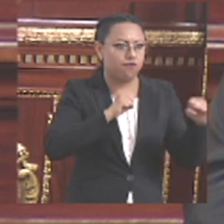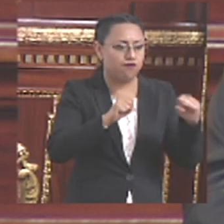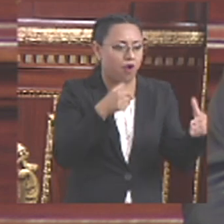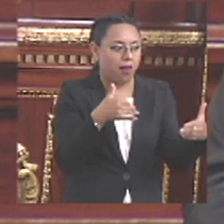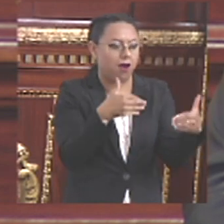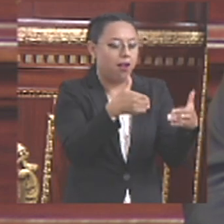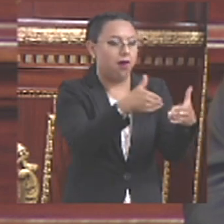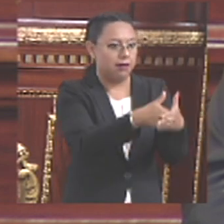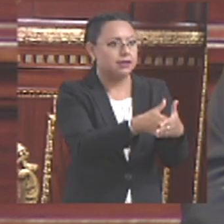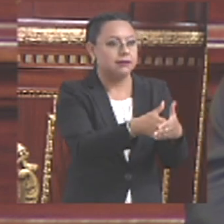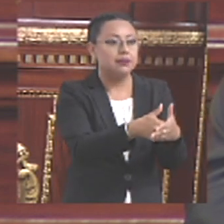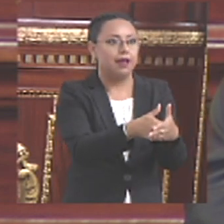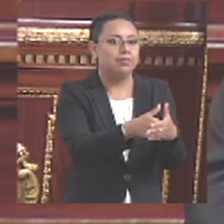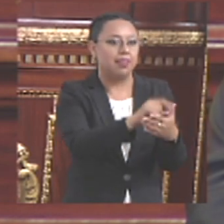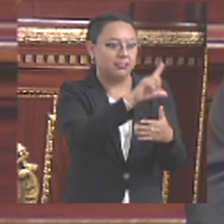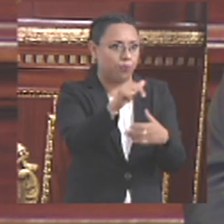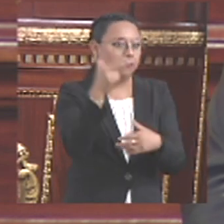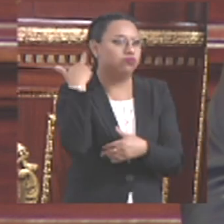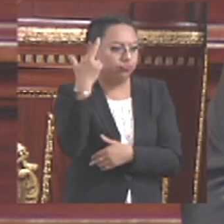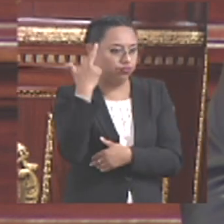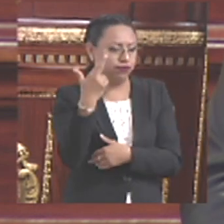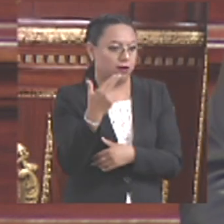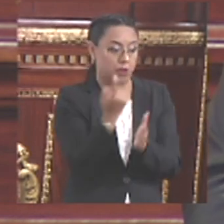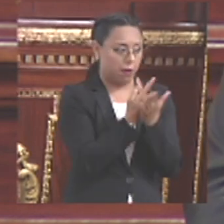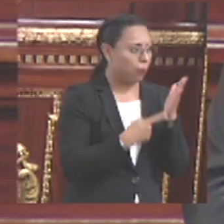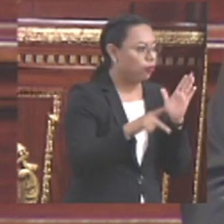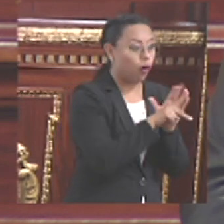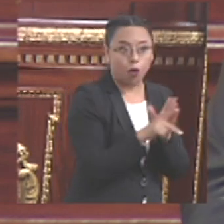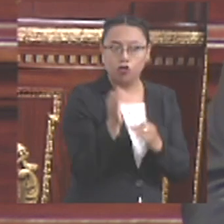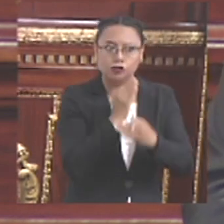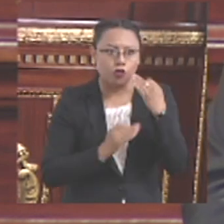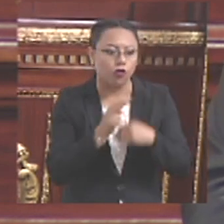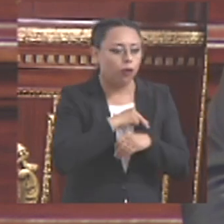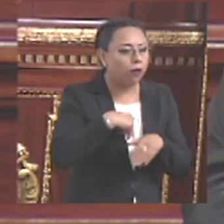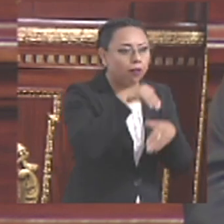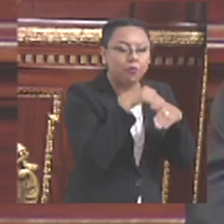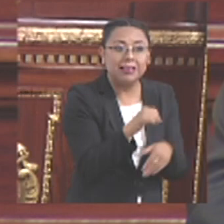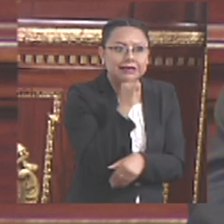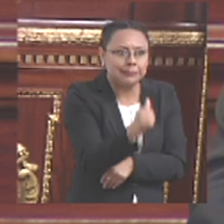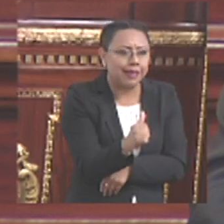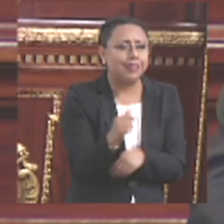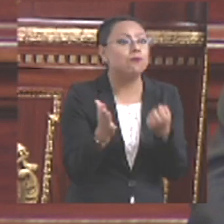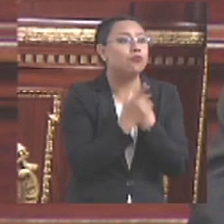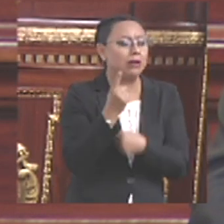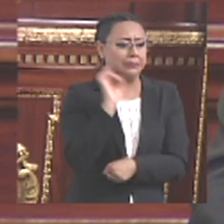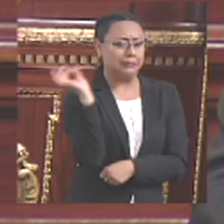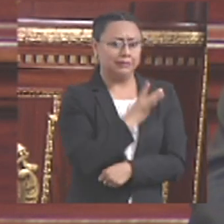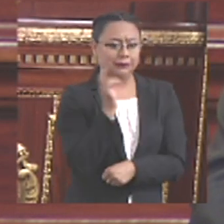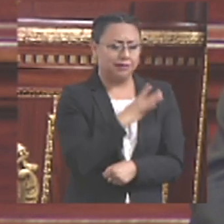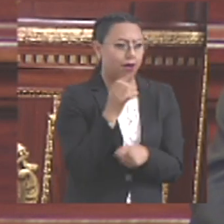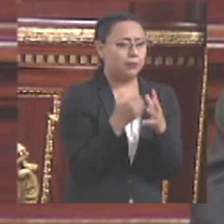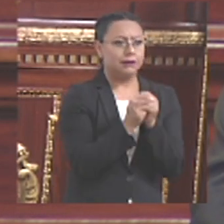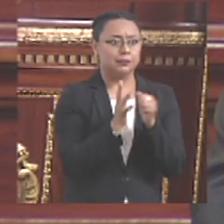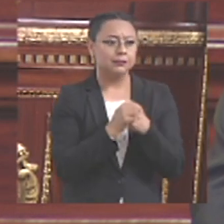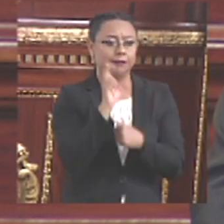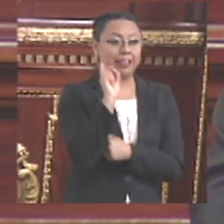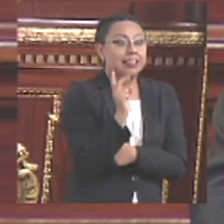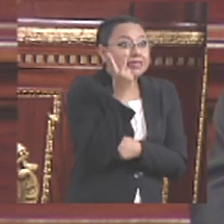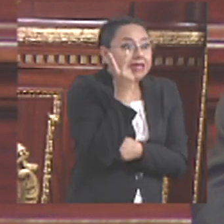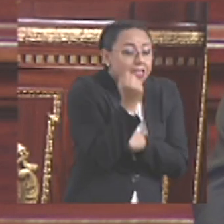Los protocolos, muy pocos los seguimos. El miedo y la desesperación de vivir 32 años después